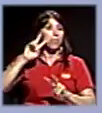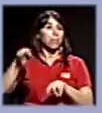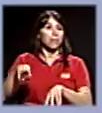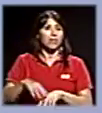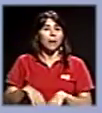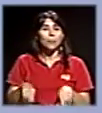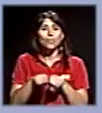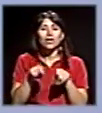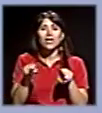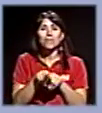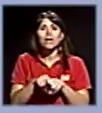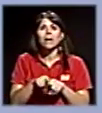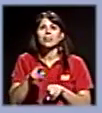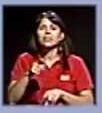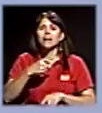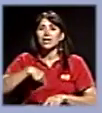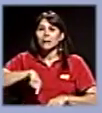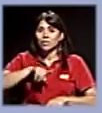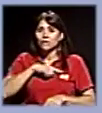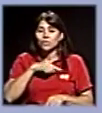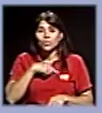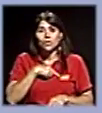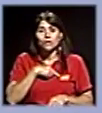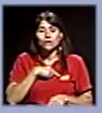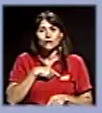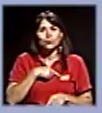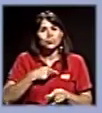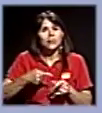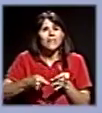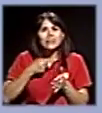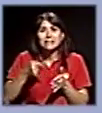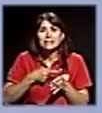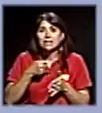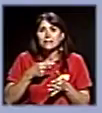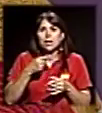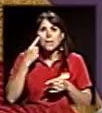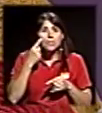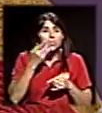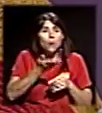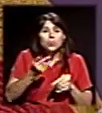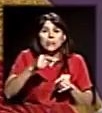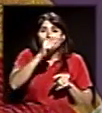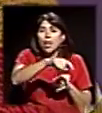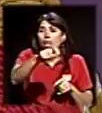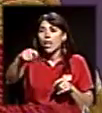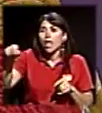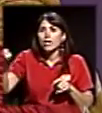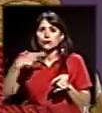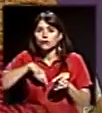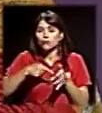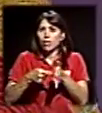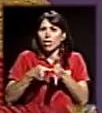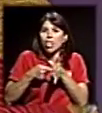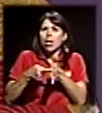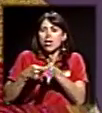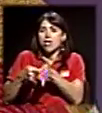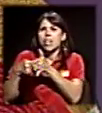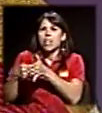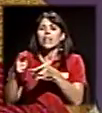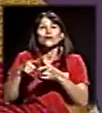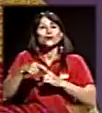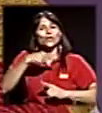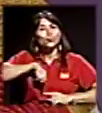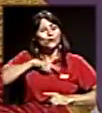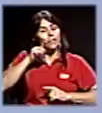incrementa mucho Esa tendencia con las exigencias de afuera Entonces es todo un reto abrir ese tiempo para poder estar